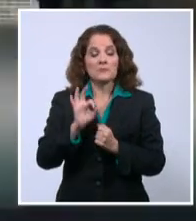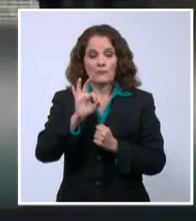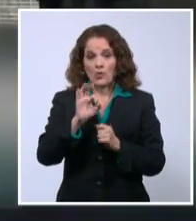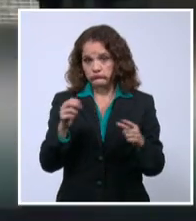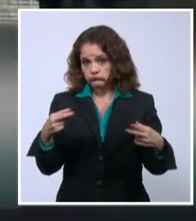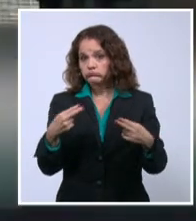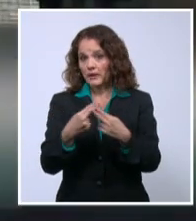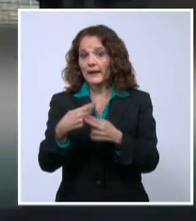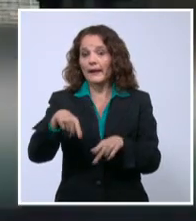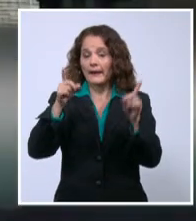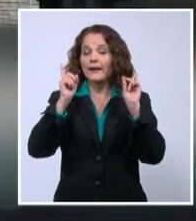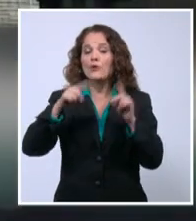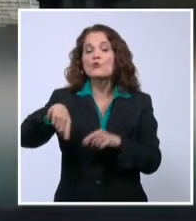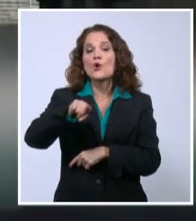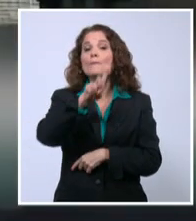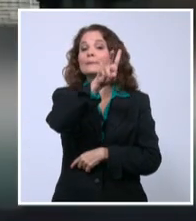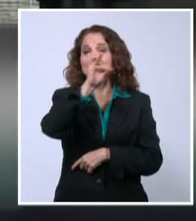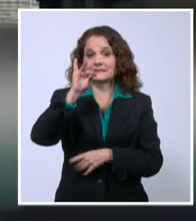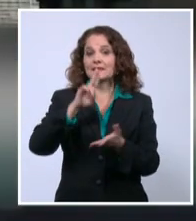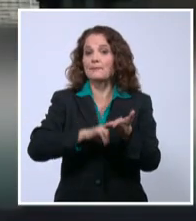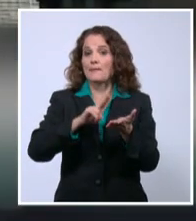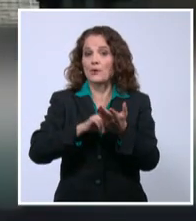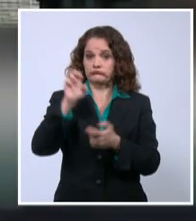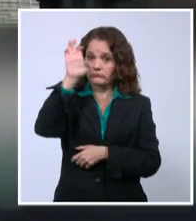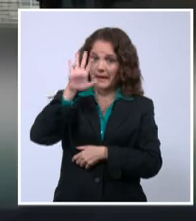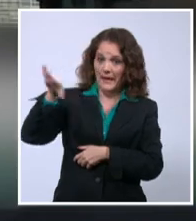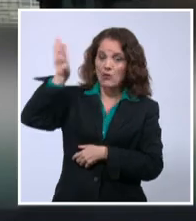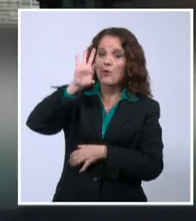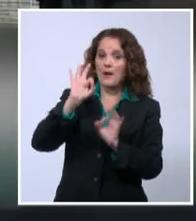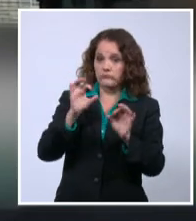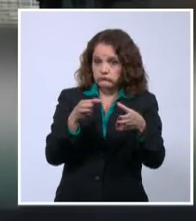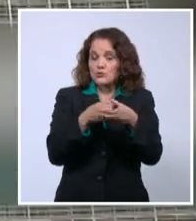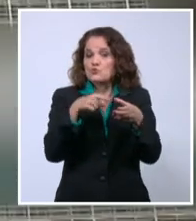27 miembros de la Unión Europea y a países de América Latina y el Caribe.